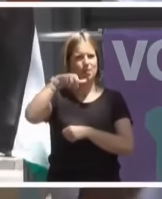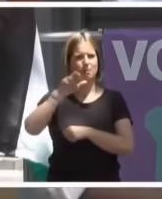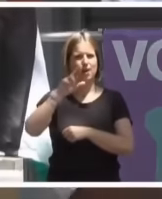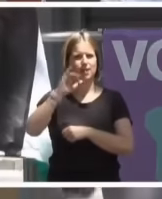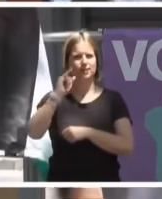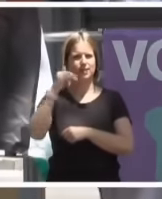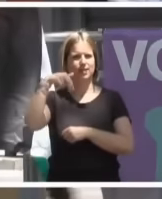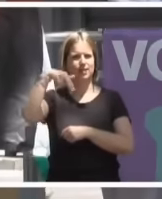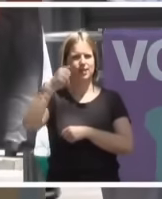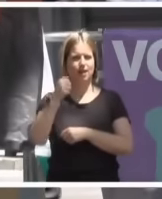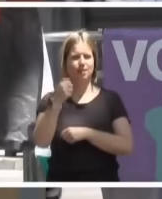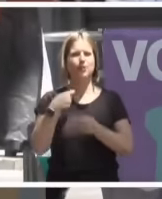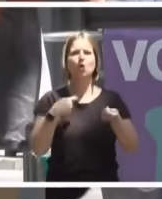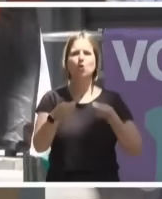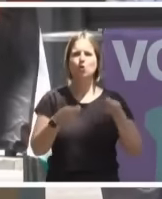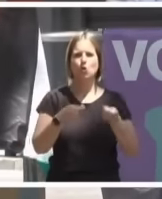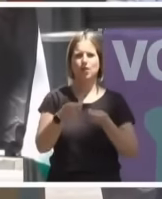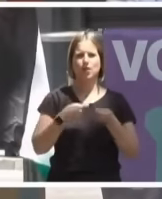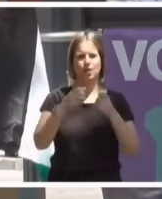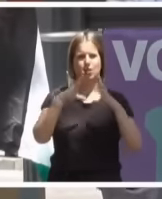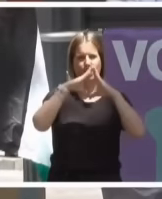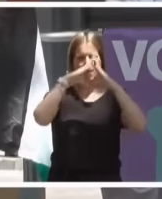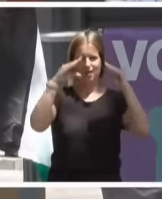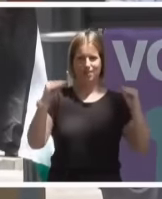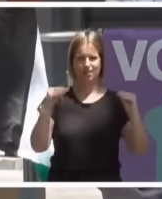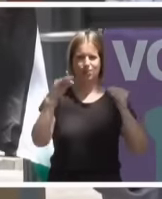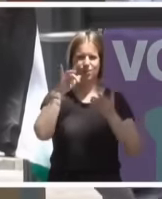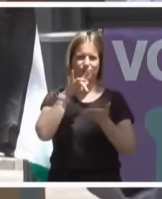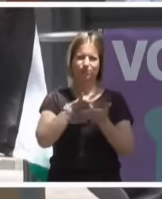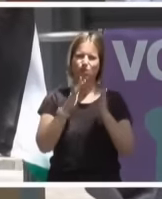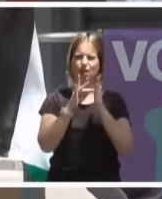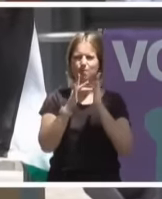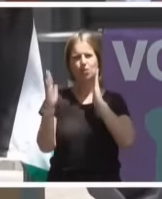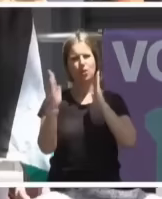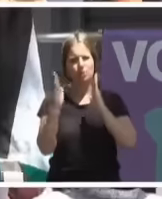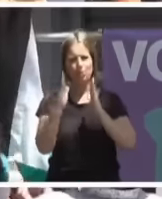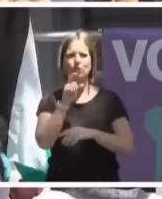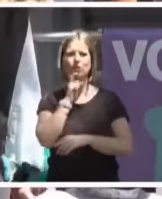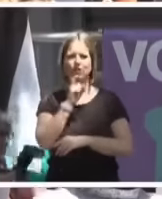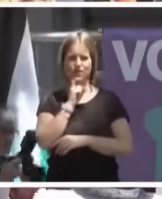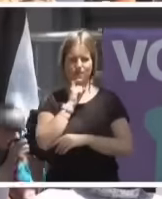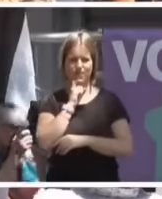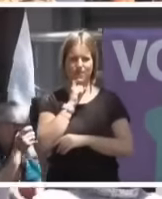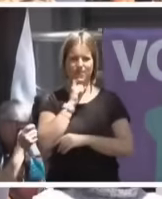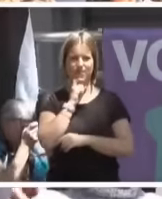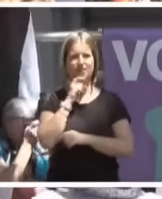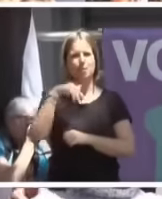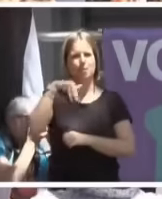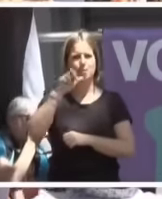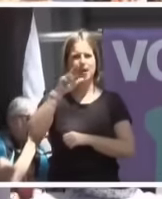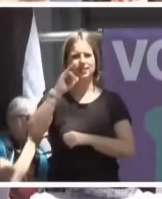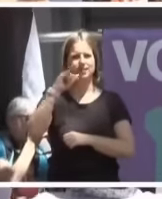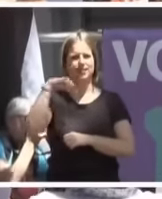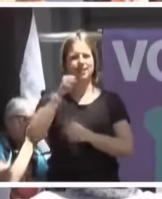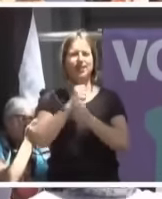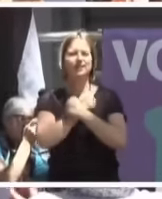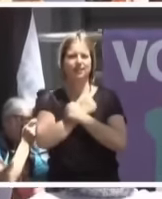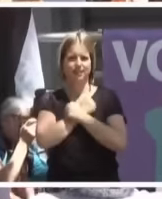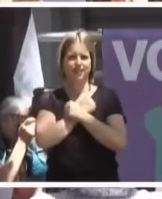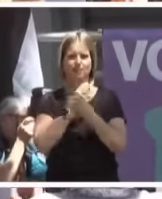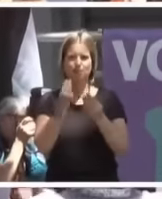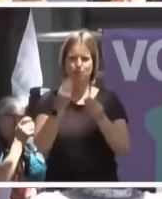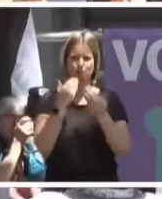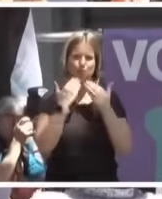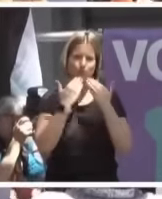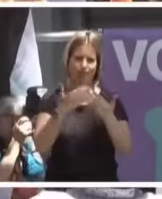Velarde, coordinadora de Andalucía, que está pasando por un momento difícil. Te queremos, Martina. Muchísimas gracias por todo lo que